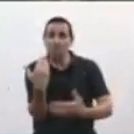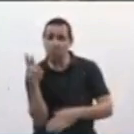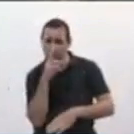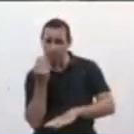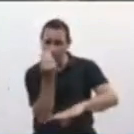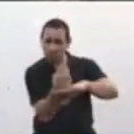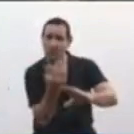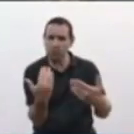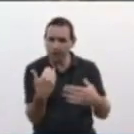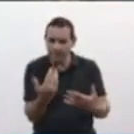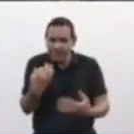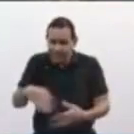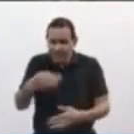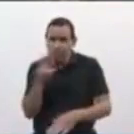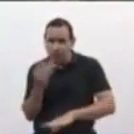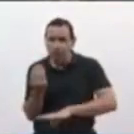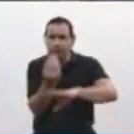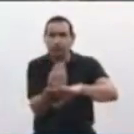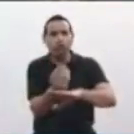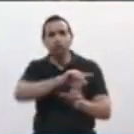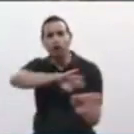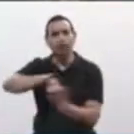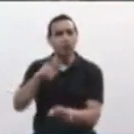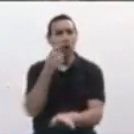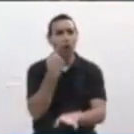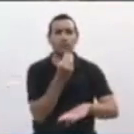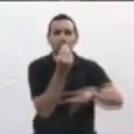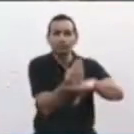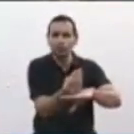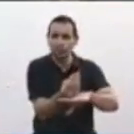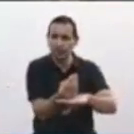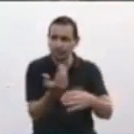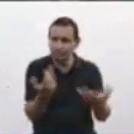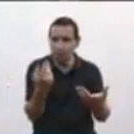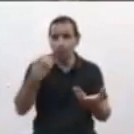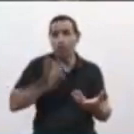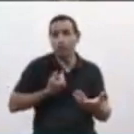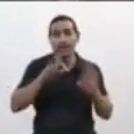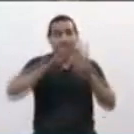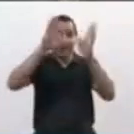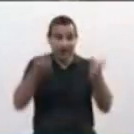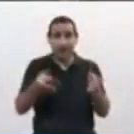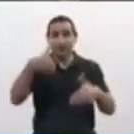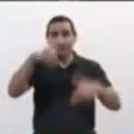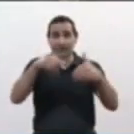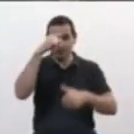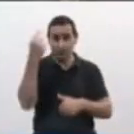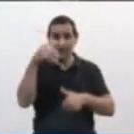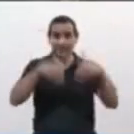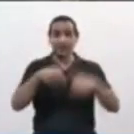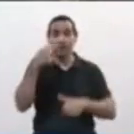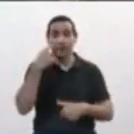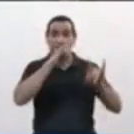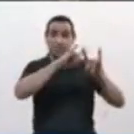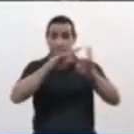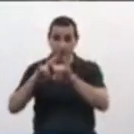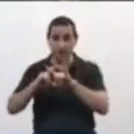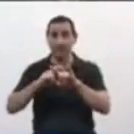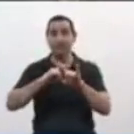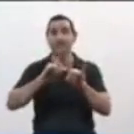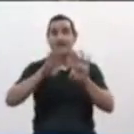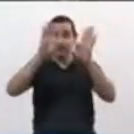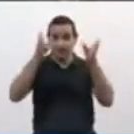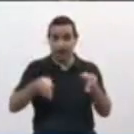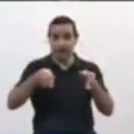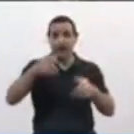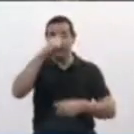y debería ocupar en donde además en la cámara nacional electoral si uno entra en la página en la cámara acción electoral cómo